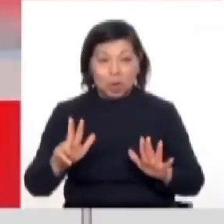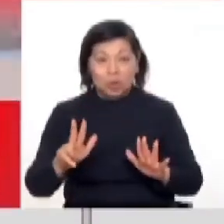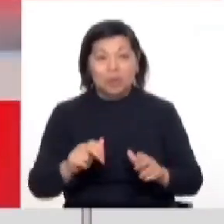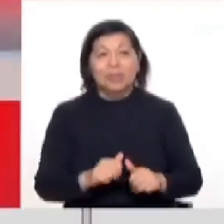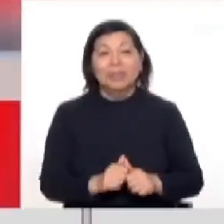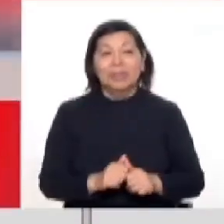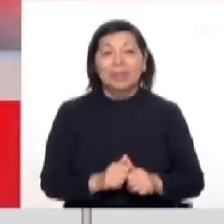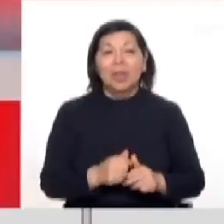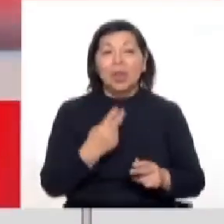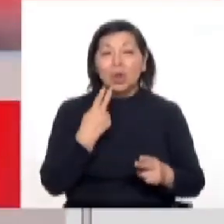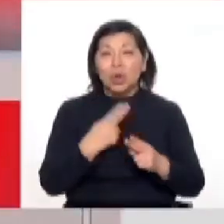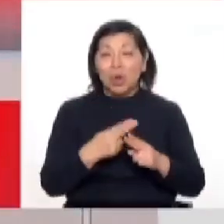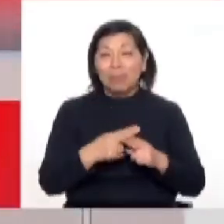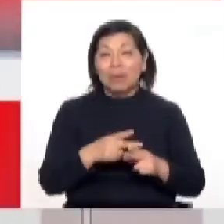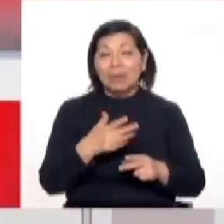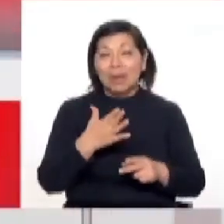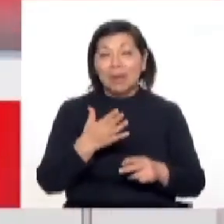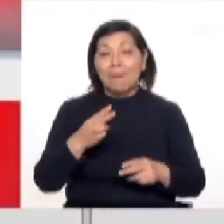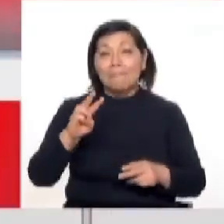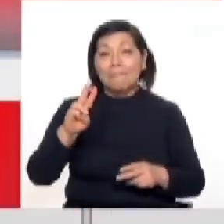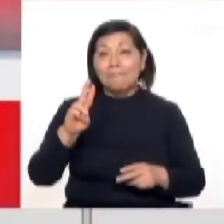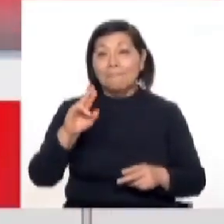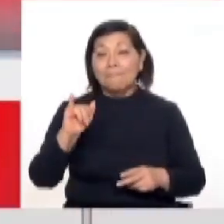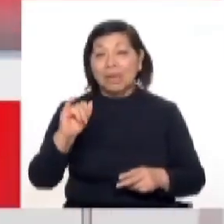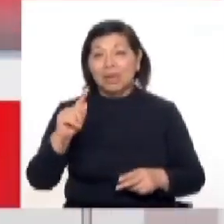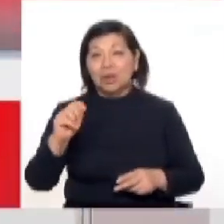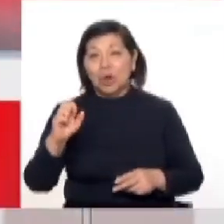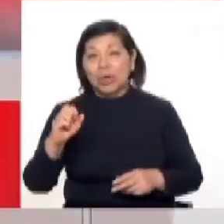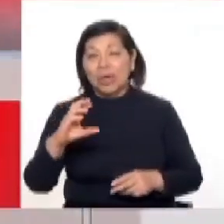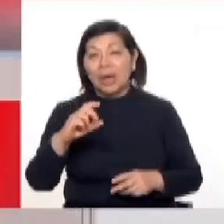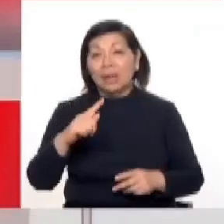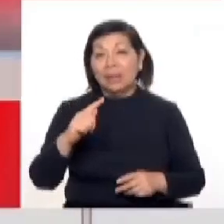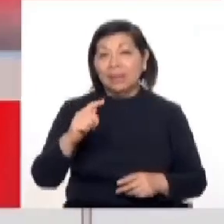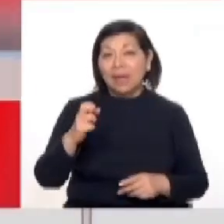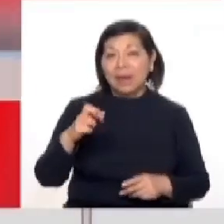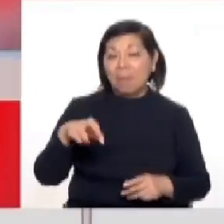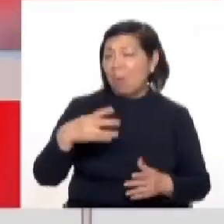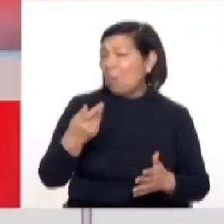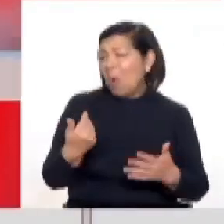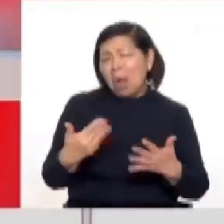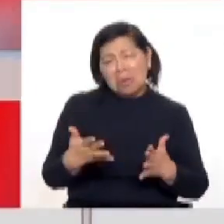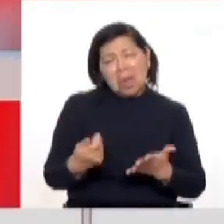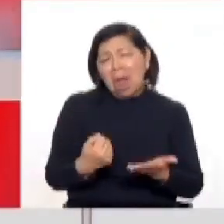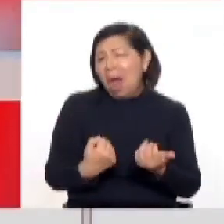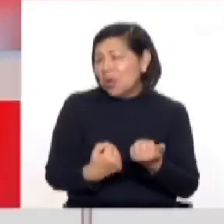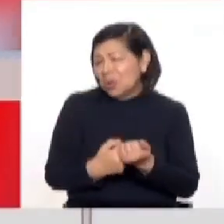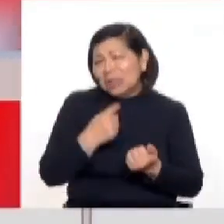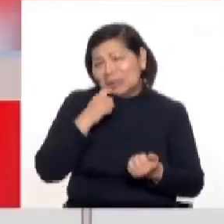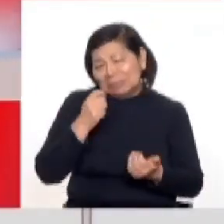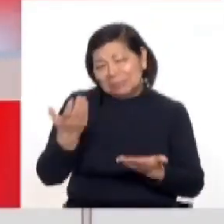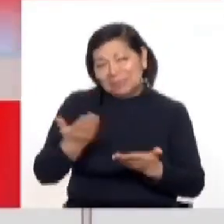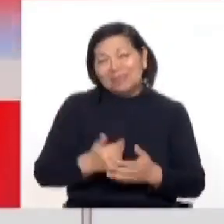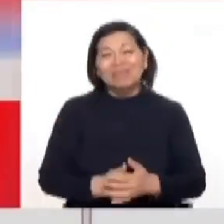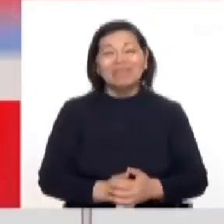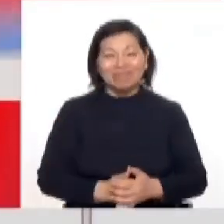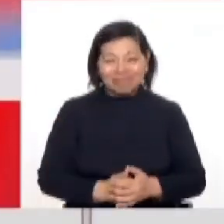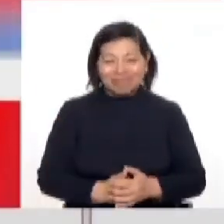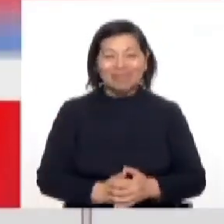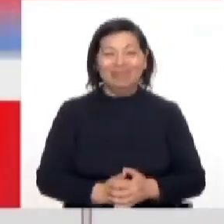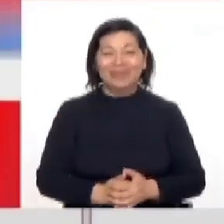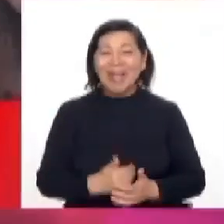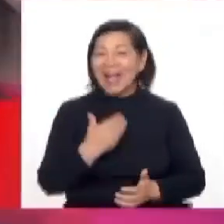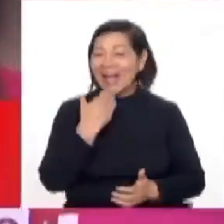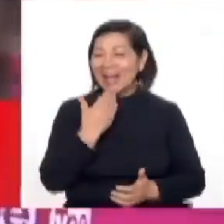958-425-048, Victoria Tarapacá está en nombre de mí. Así es, cualquier ayuda es bienvenida. Sí, cualquier ayuda es bienvenida. Ok, señora